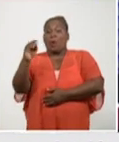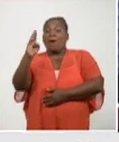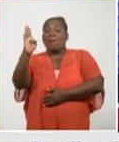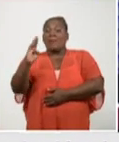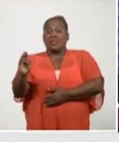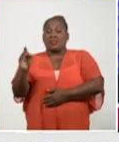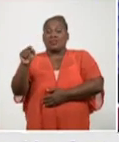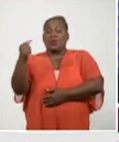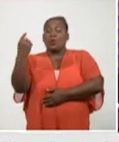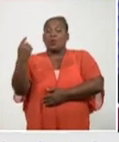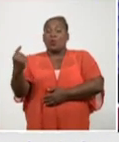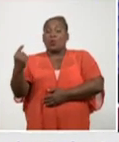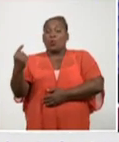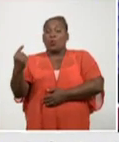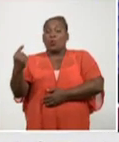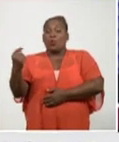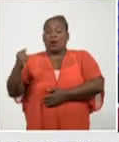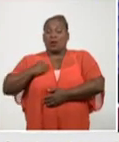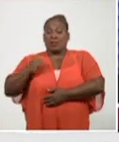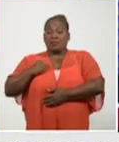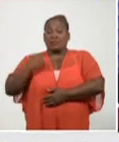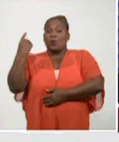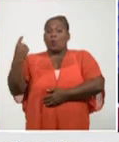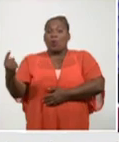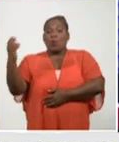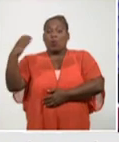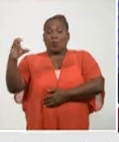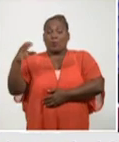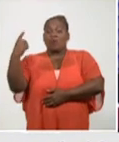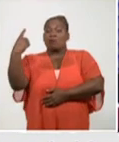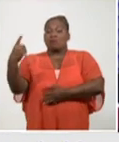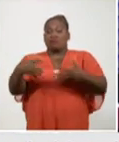canadiense, 1 colombiano y 1 norteamericano.